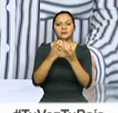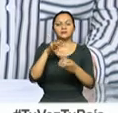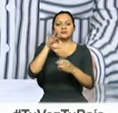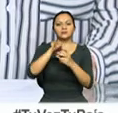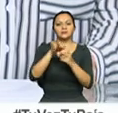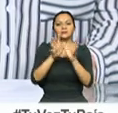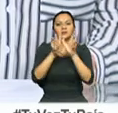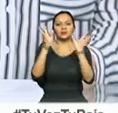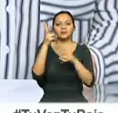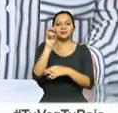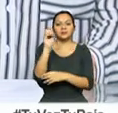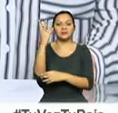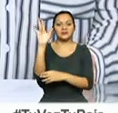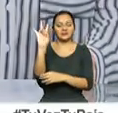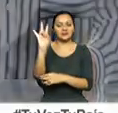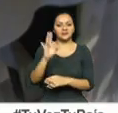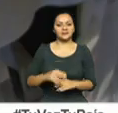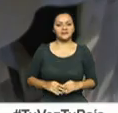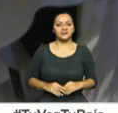de 2017.